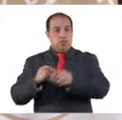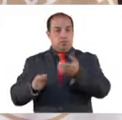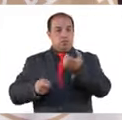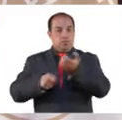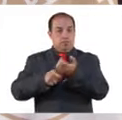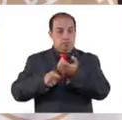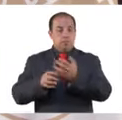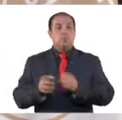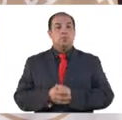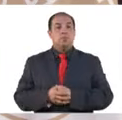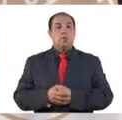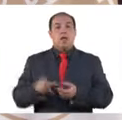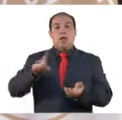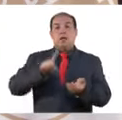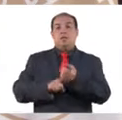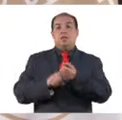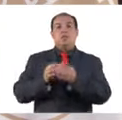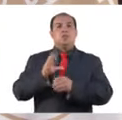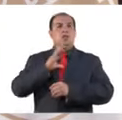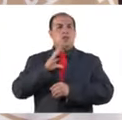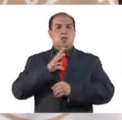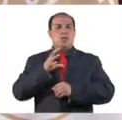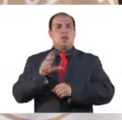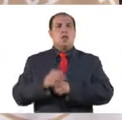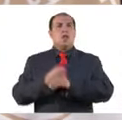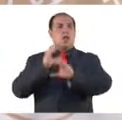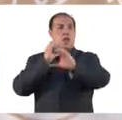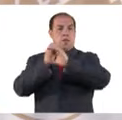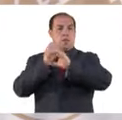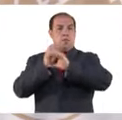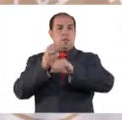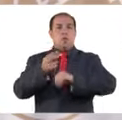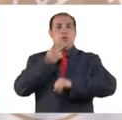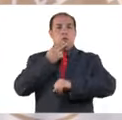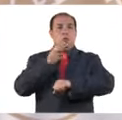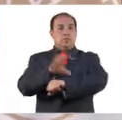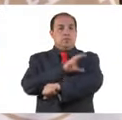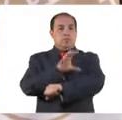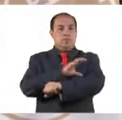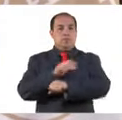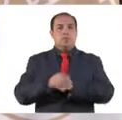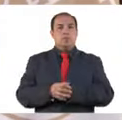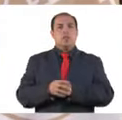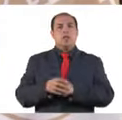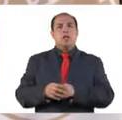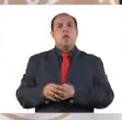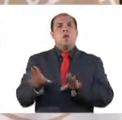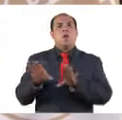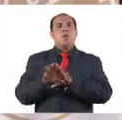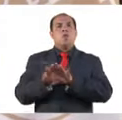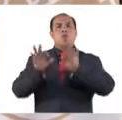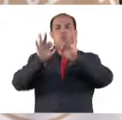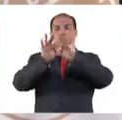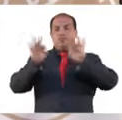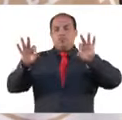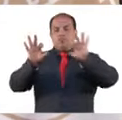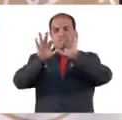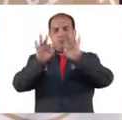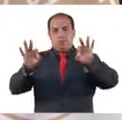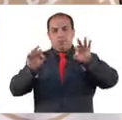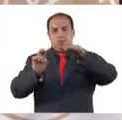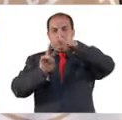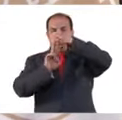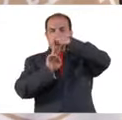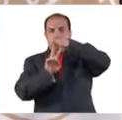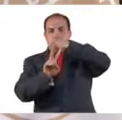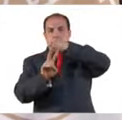¿Por qué? Porque no son autobuses de baterías, son trolebuses que tienen baterías. Entonces, la recarga se hace desde el cableado que está conectado a la